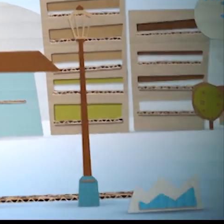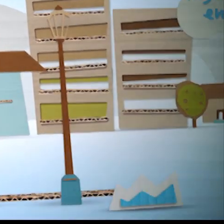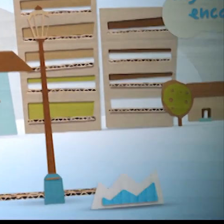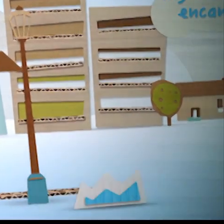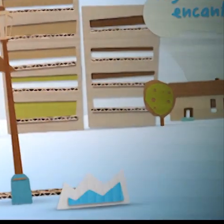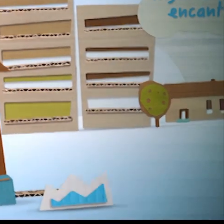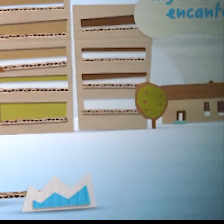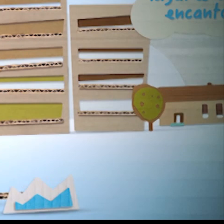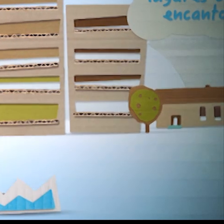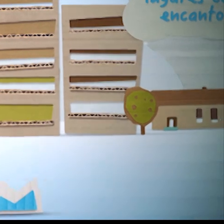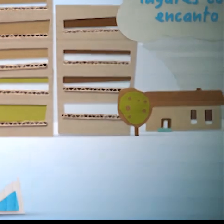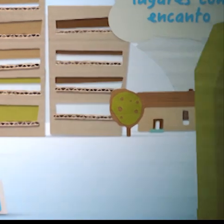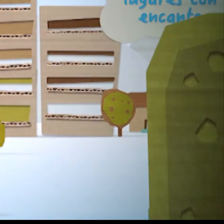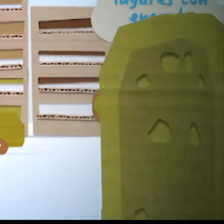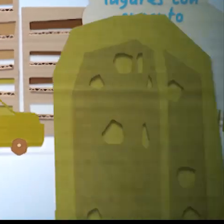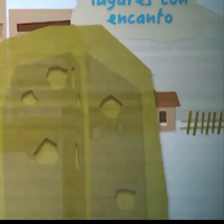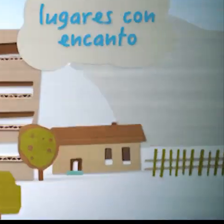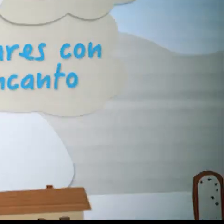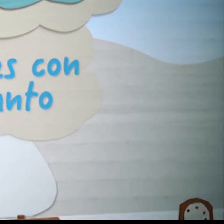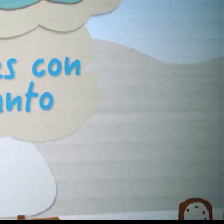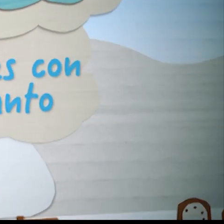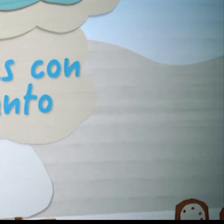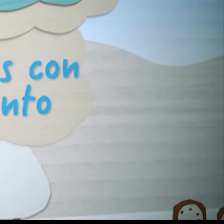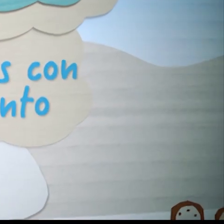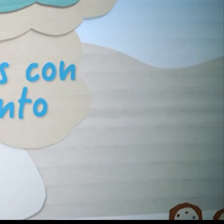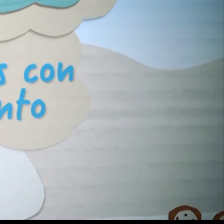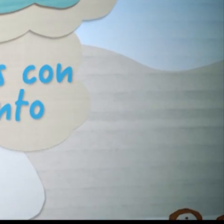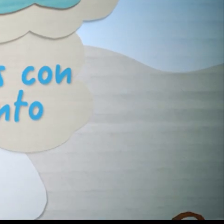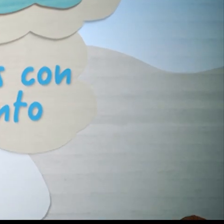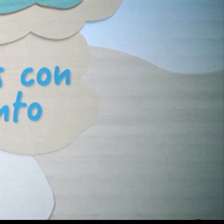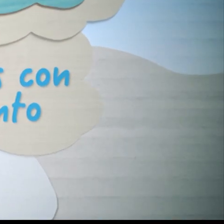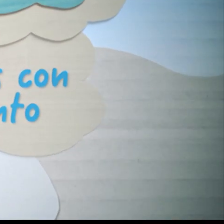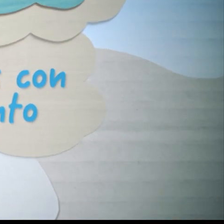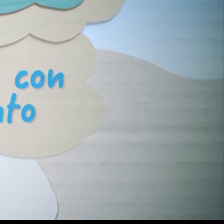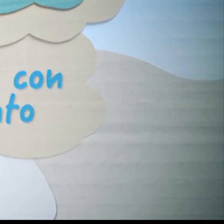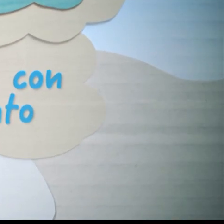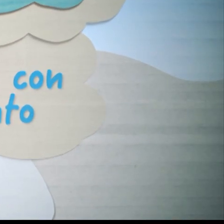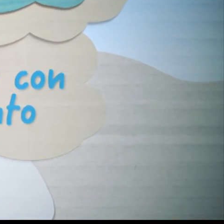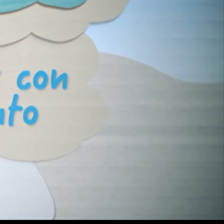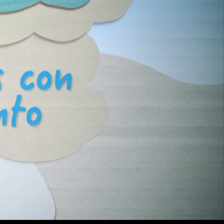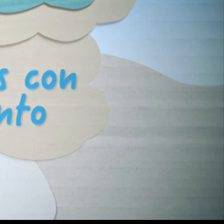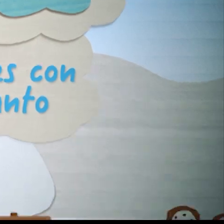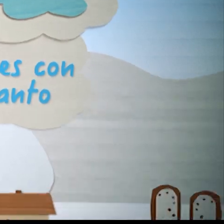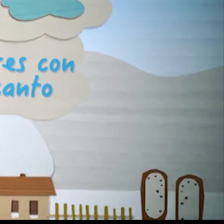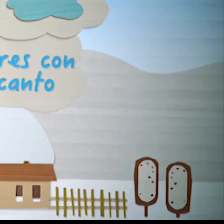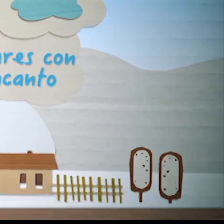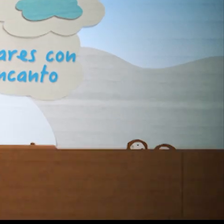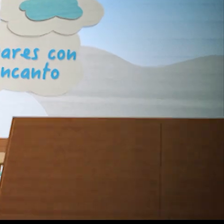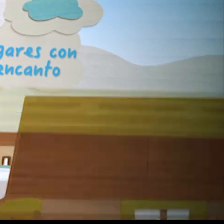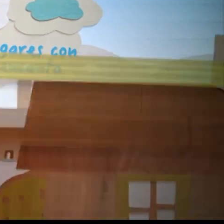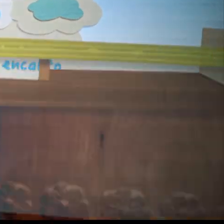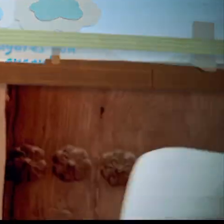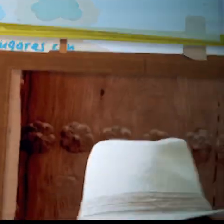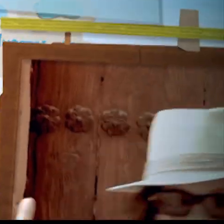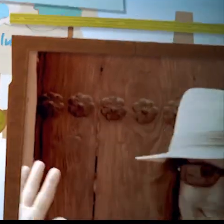Cojo mi camino y me voy donde nadie me vea, donde sé quién soy. Yo cojo